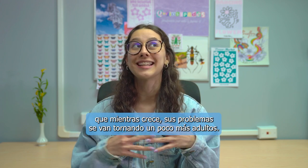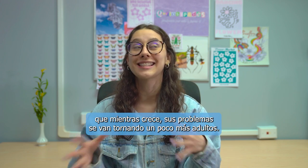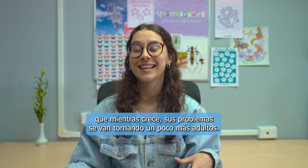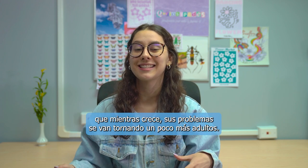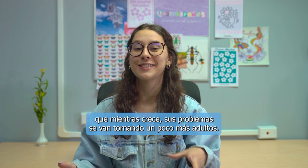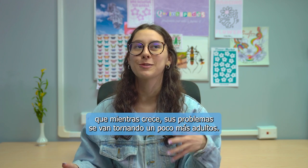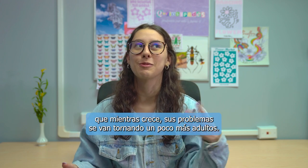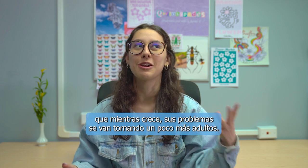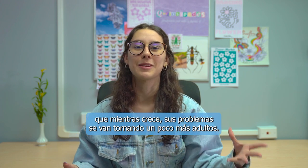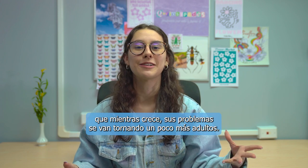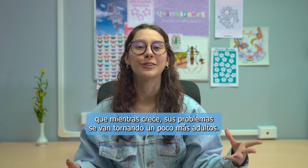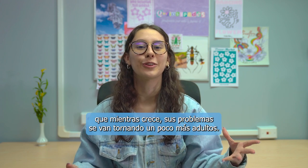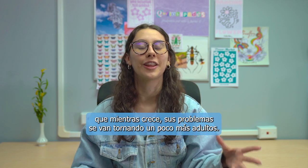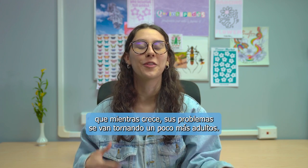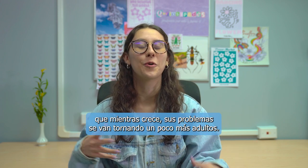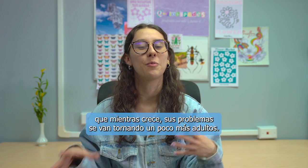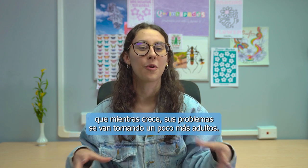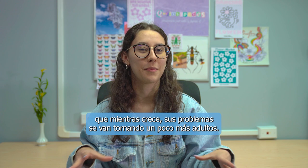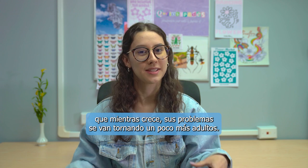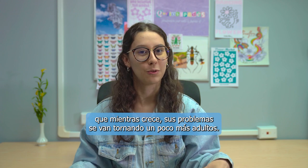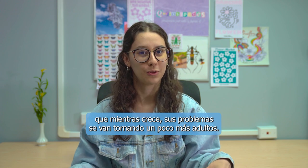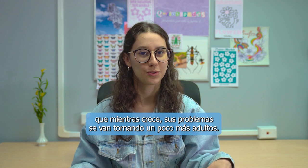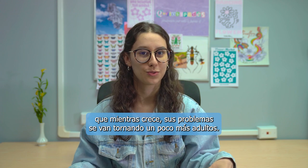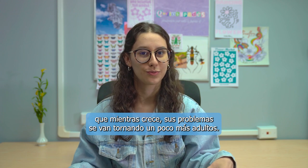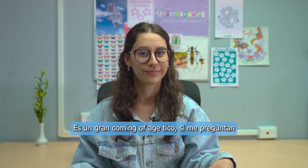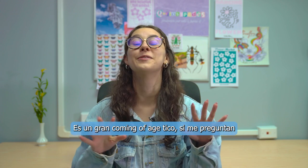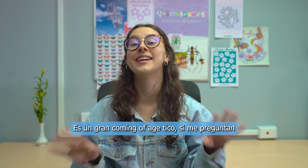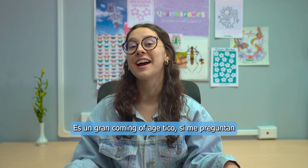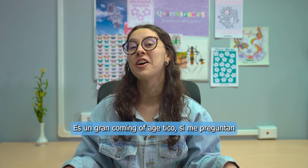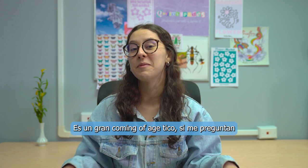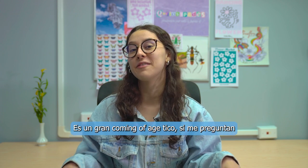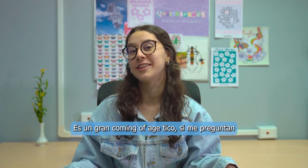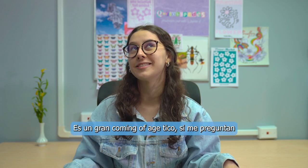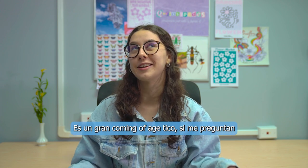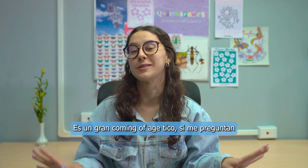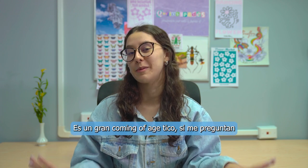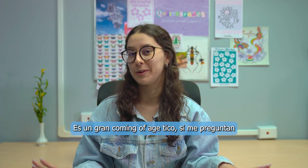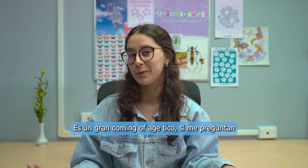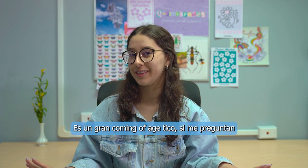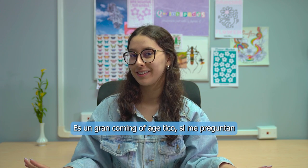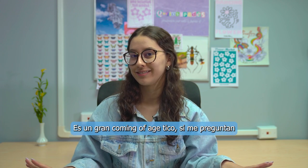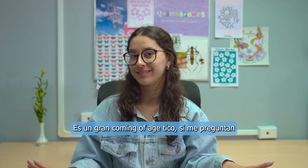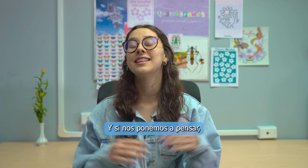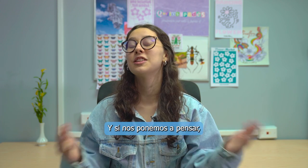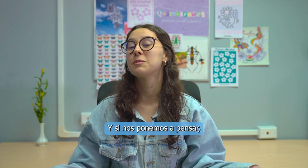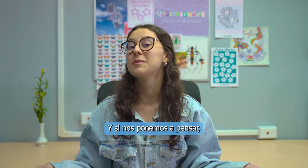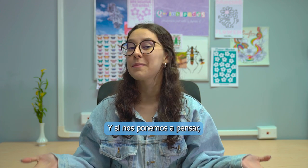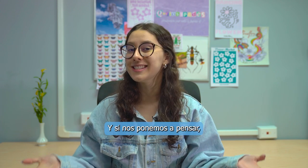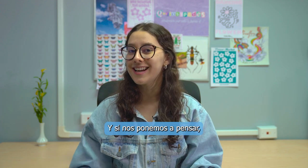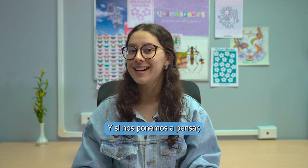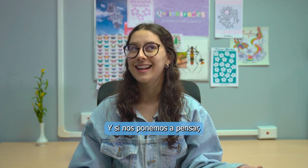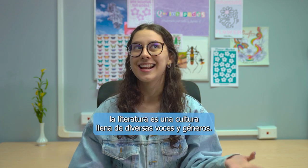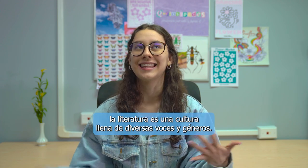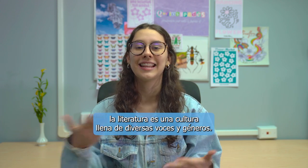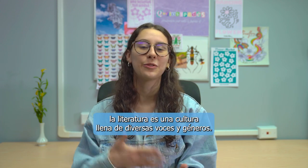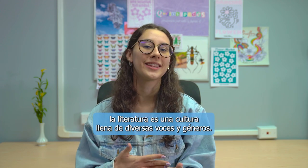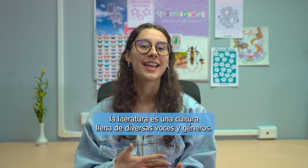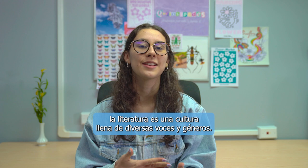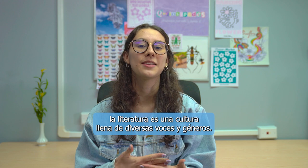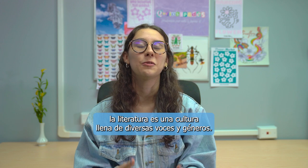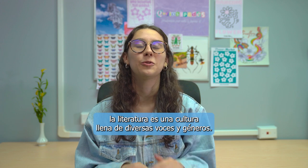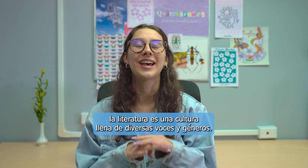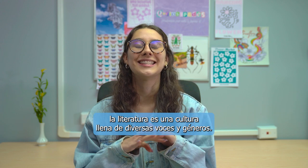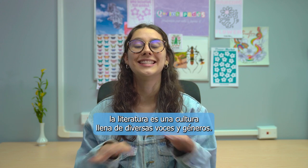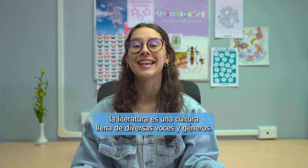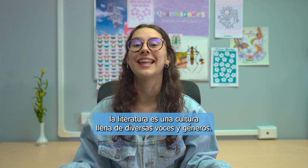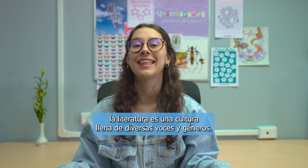que mientras crece, sus problemas se van tornando un poco más adultos. Es un gran coming of age tico, si me preguntan. Y si nos ponemos a pensar, la literatura tica